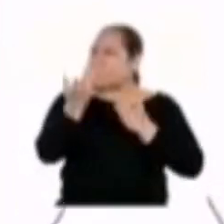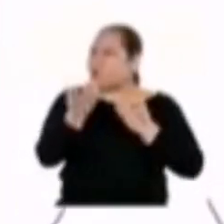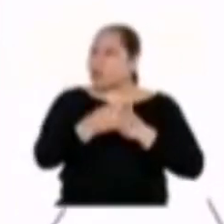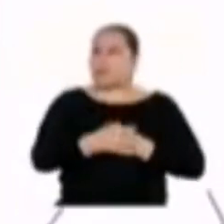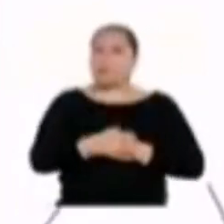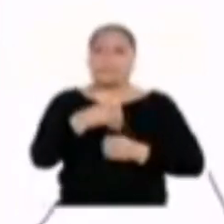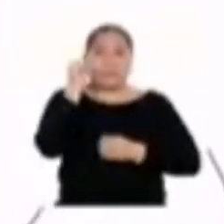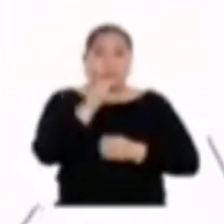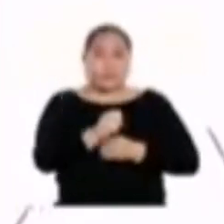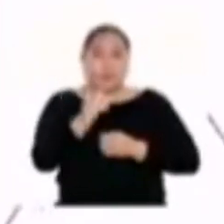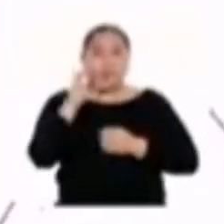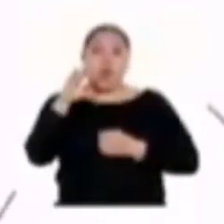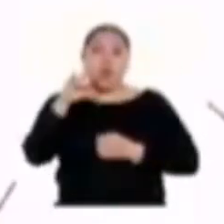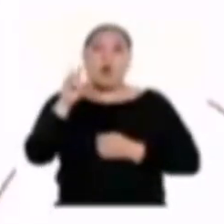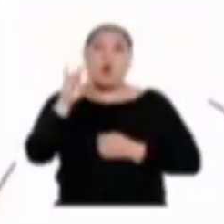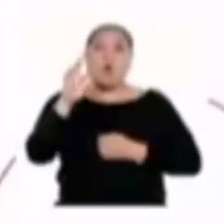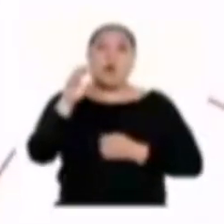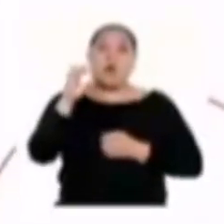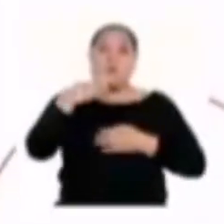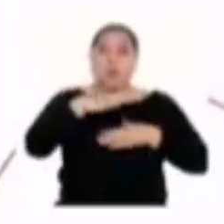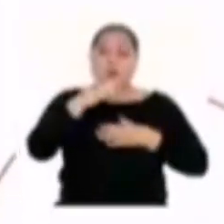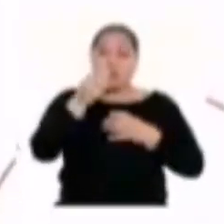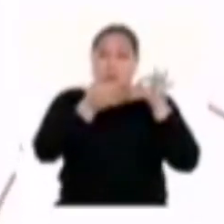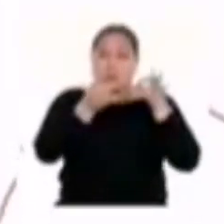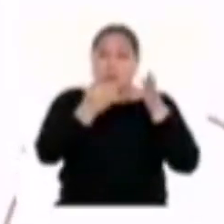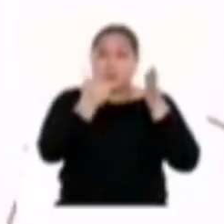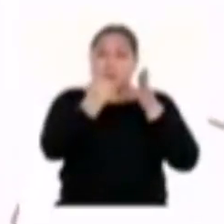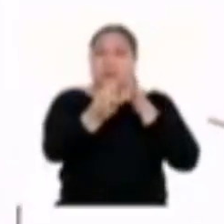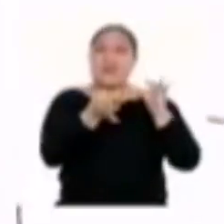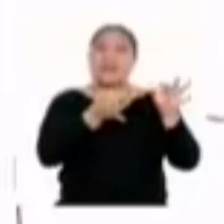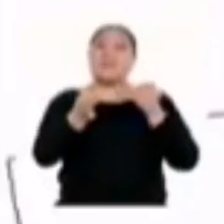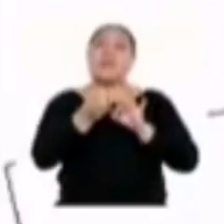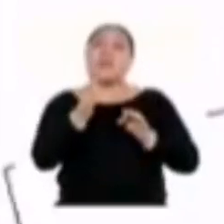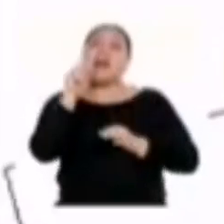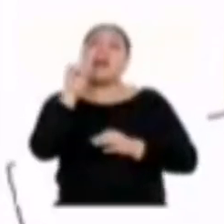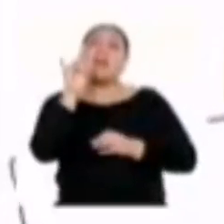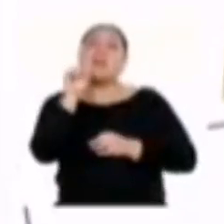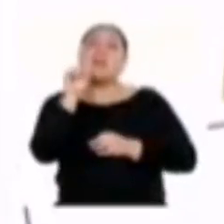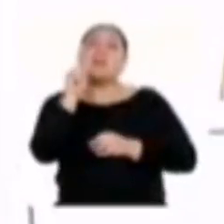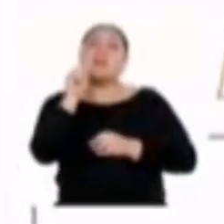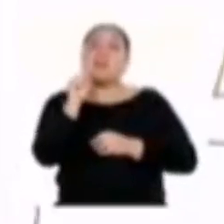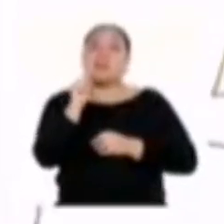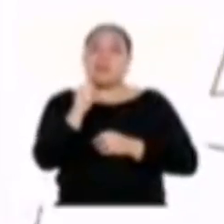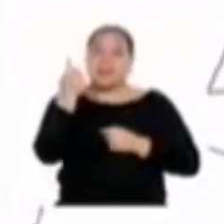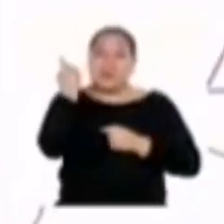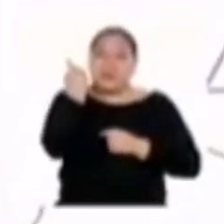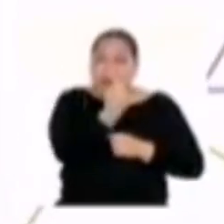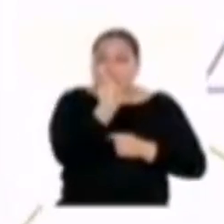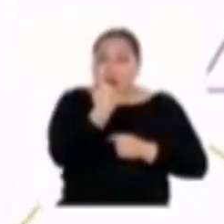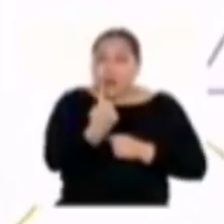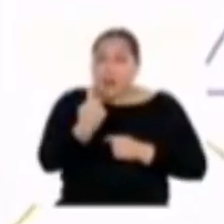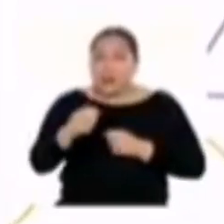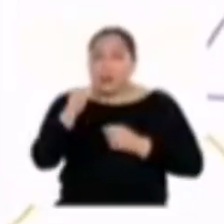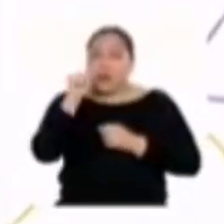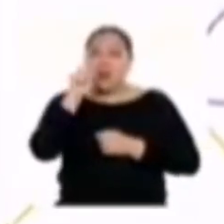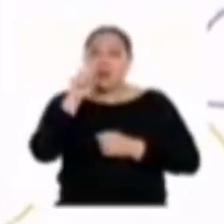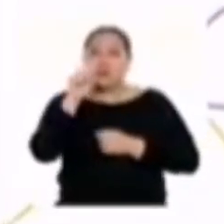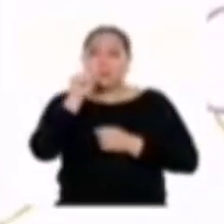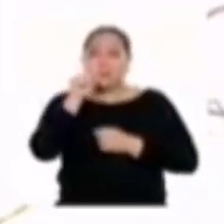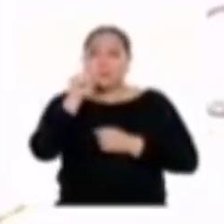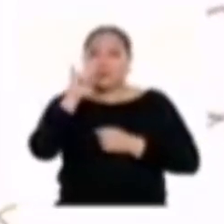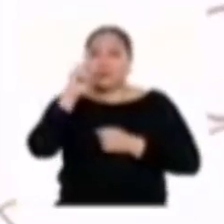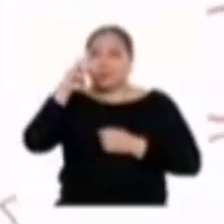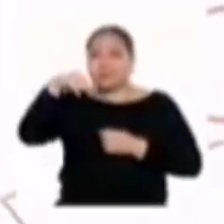simple, desarrolla la tesis a través de argumentos. Cada uno de los argumentos responde a los